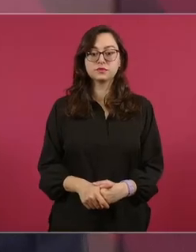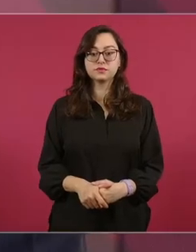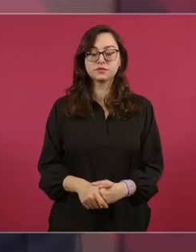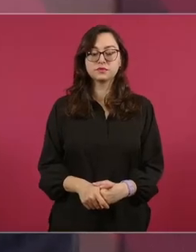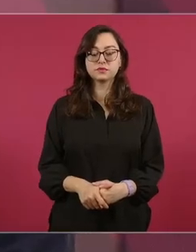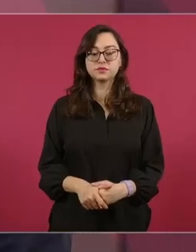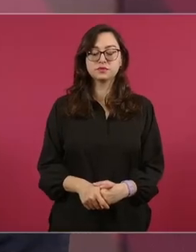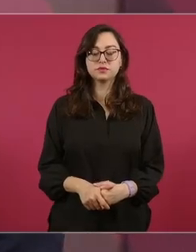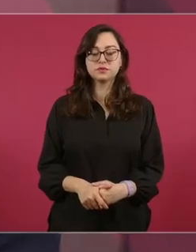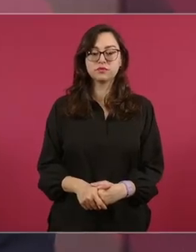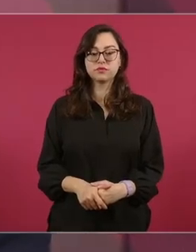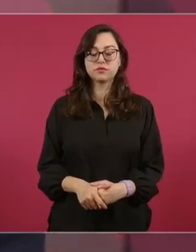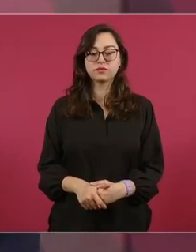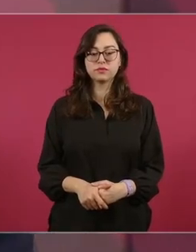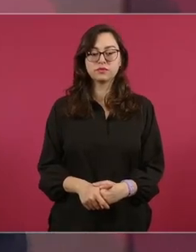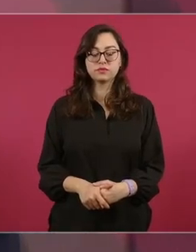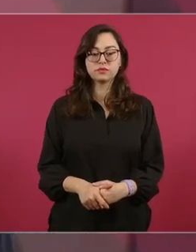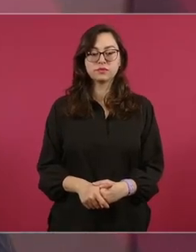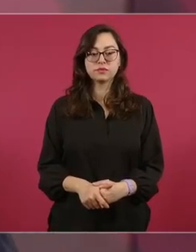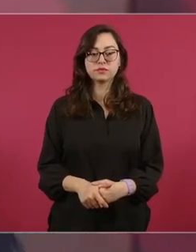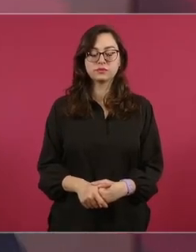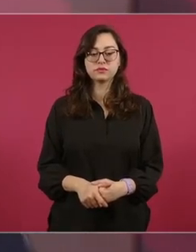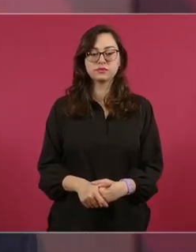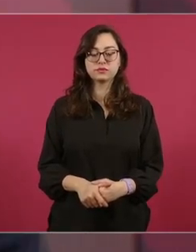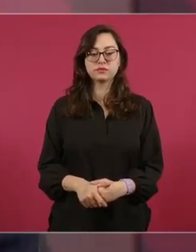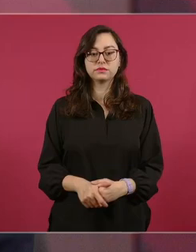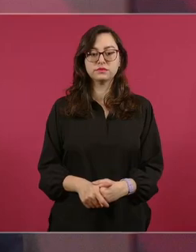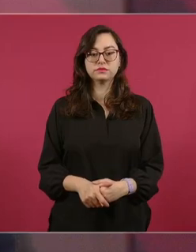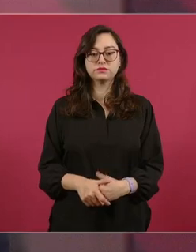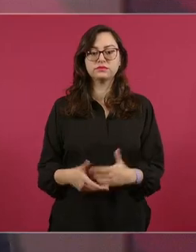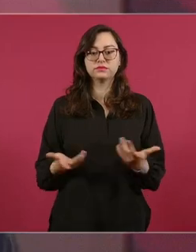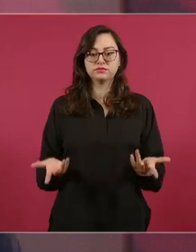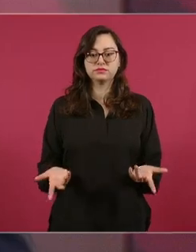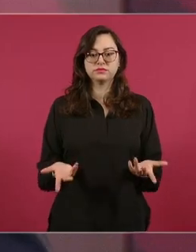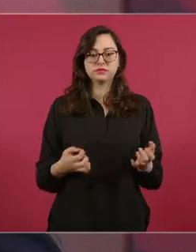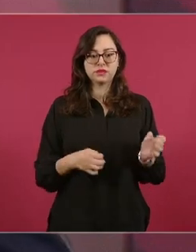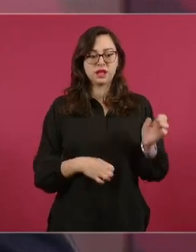El control de las empresas